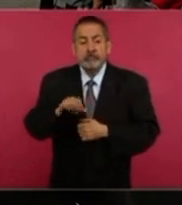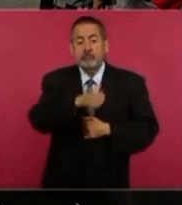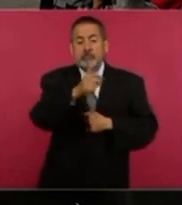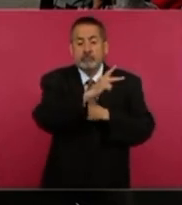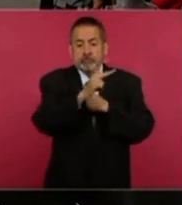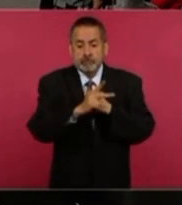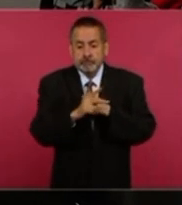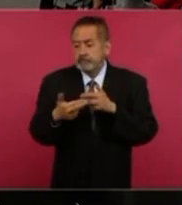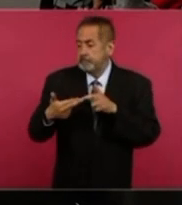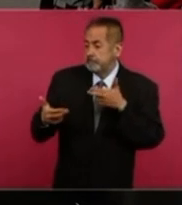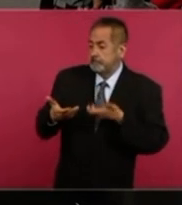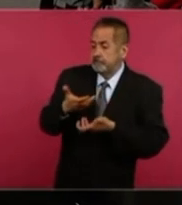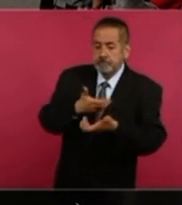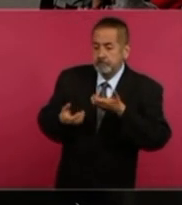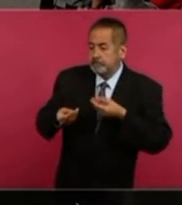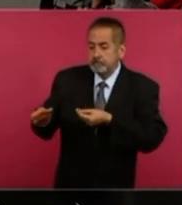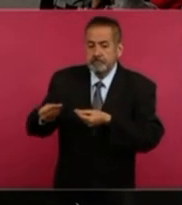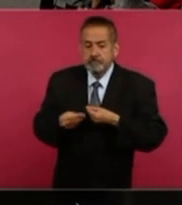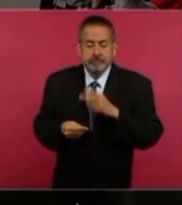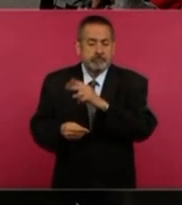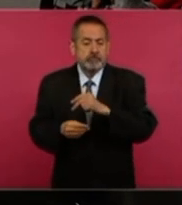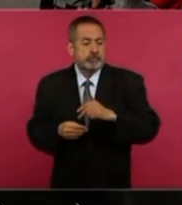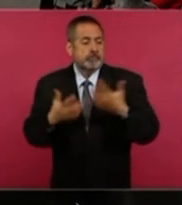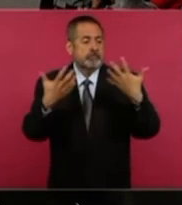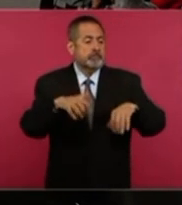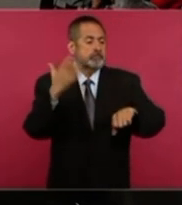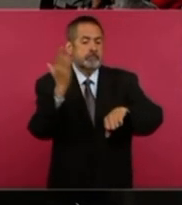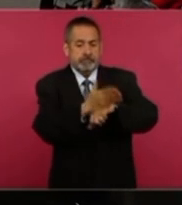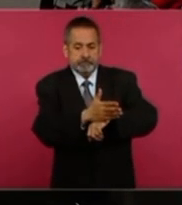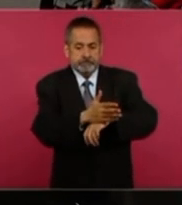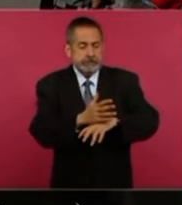país porque las empresas son sancionadas